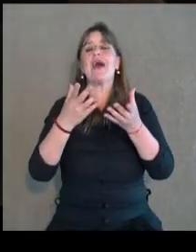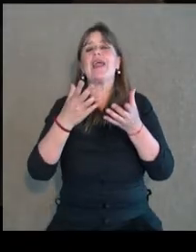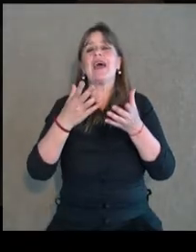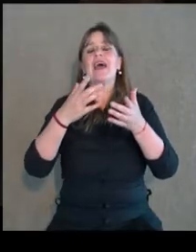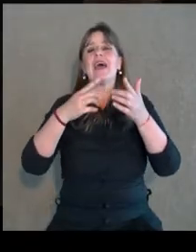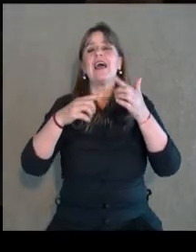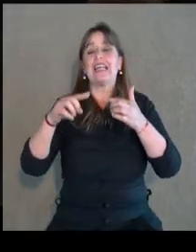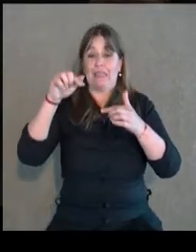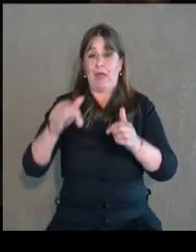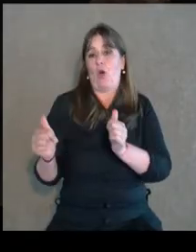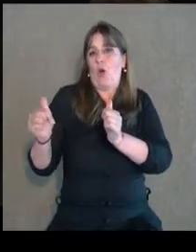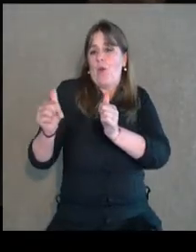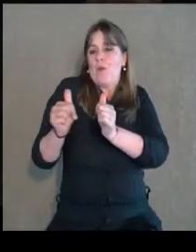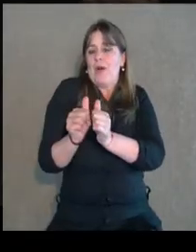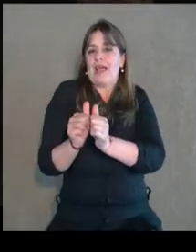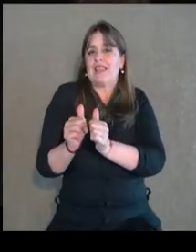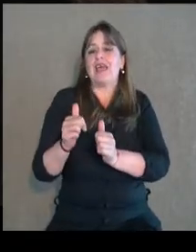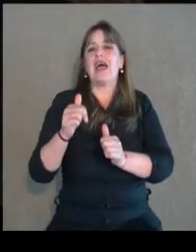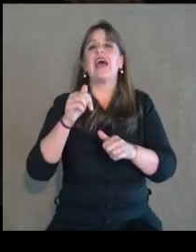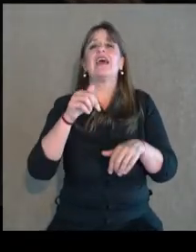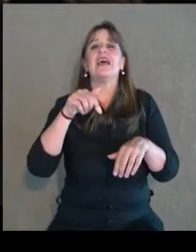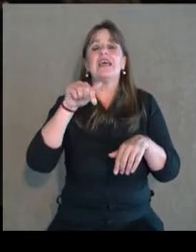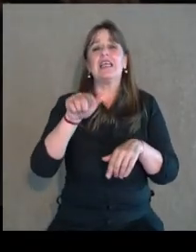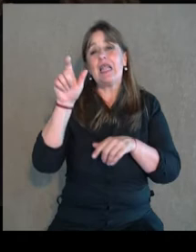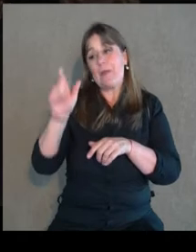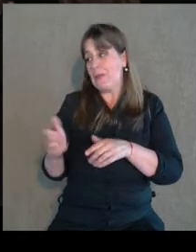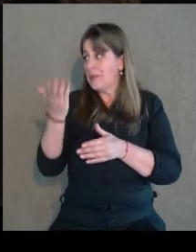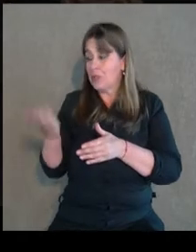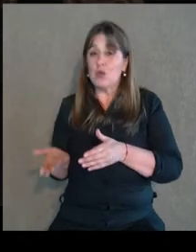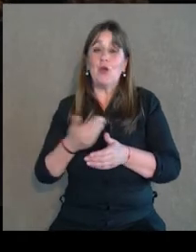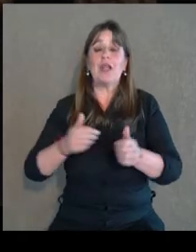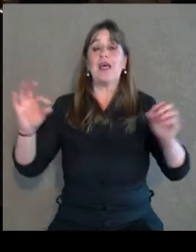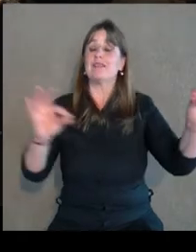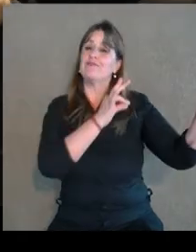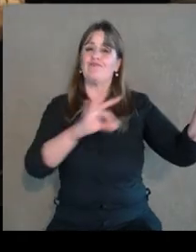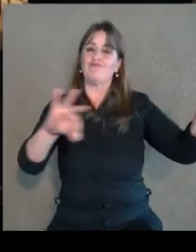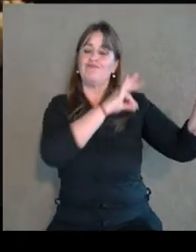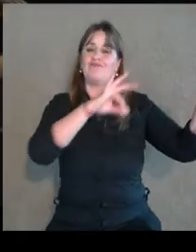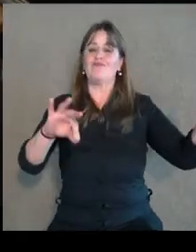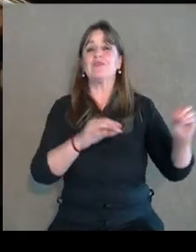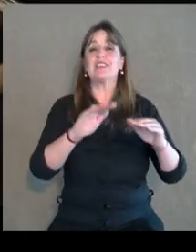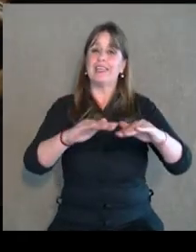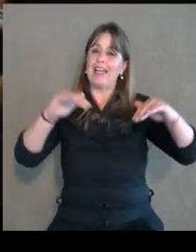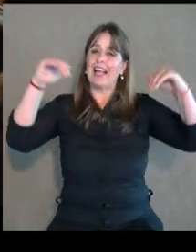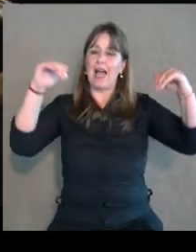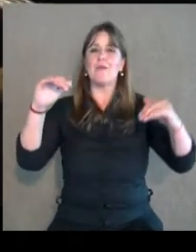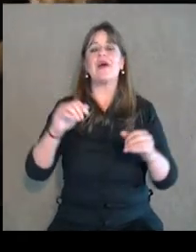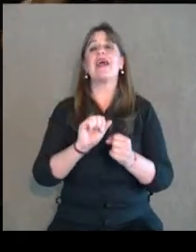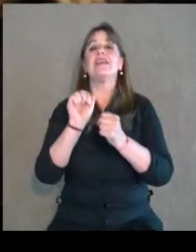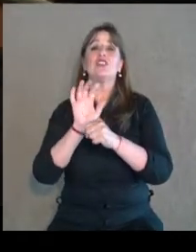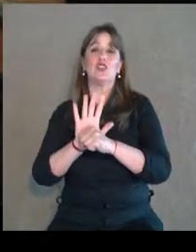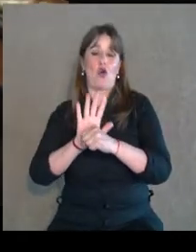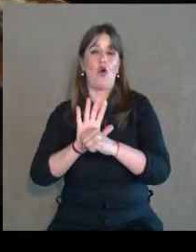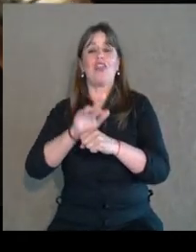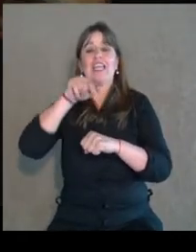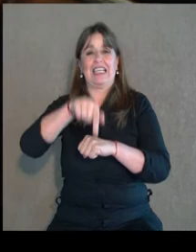del conjunto de música de cámara del sobre ha sido también es violinista de la orquesta filarmónica de